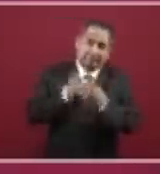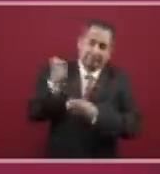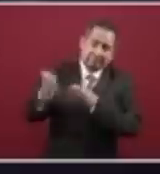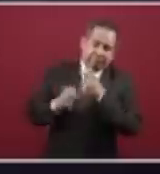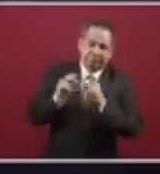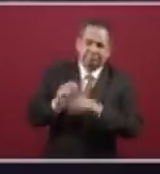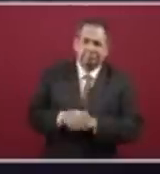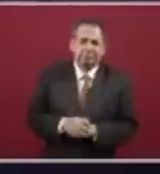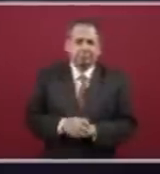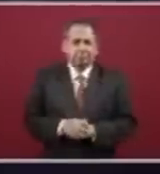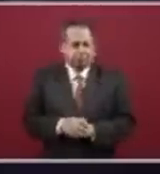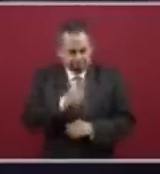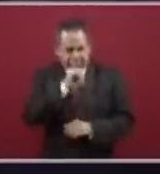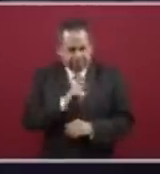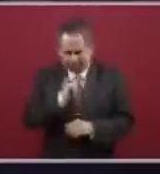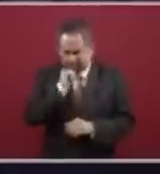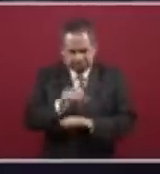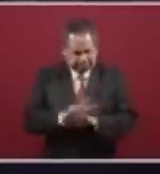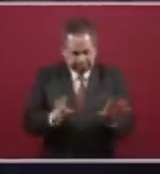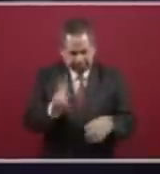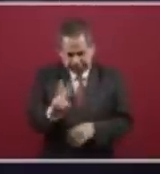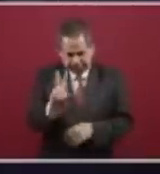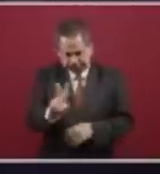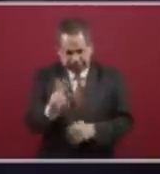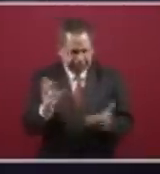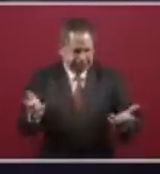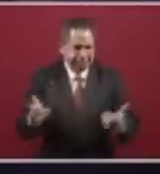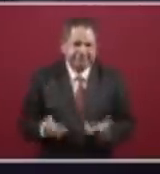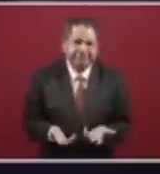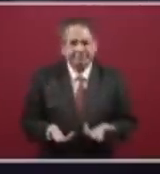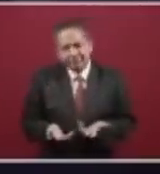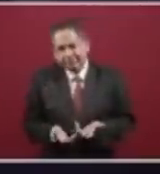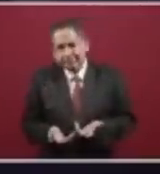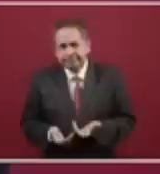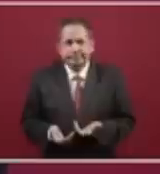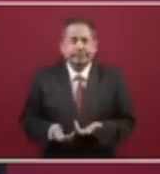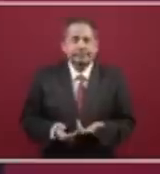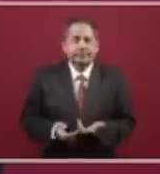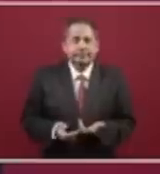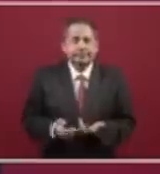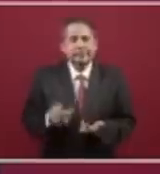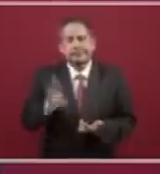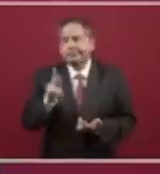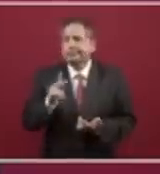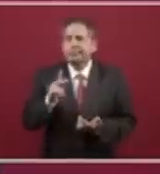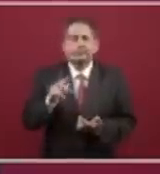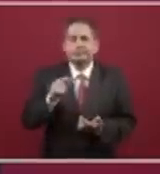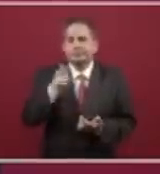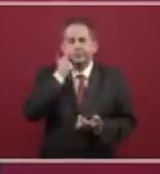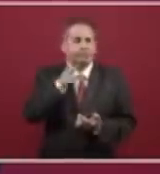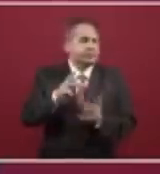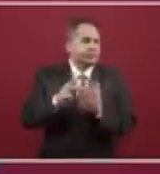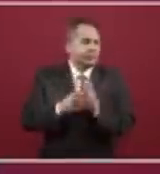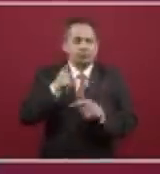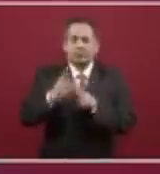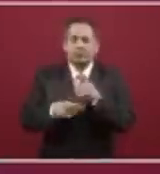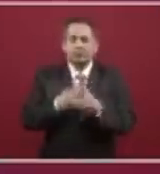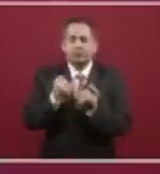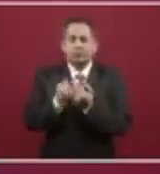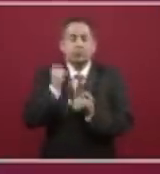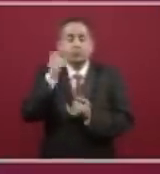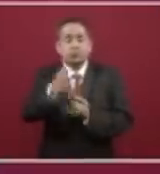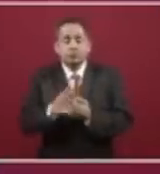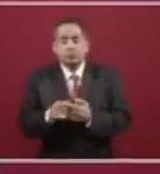y estoy diciendo mentiras entonces no queremos dar ningún